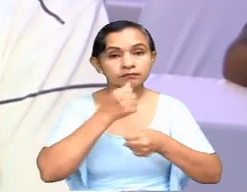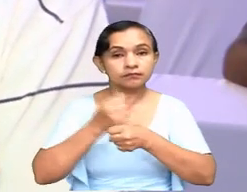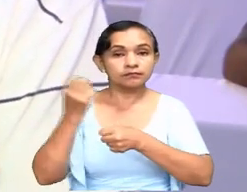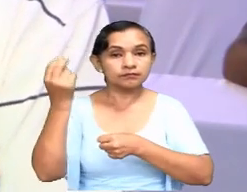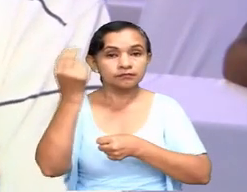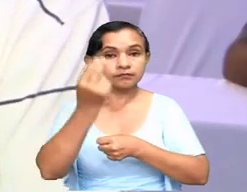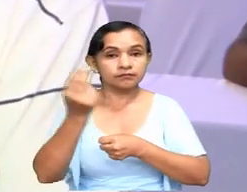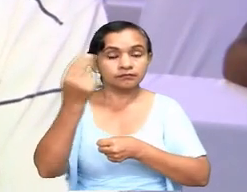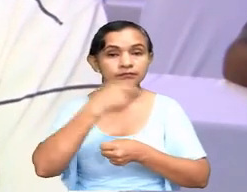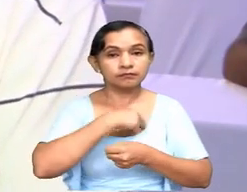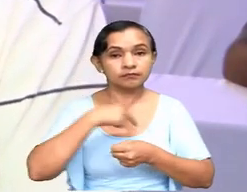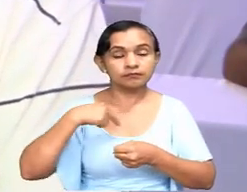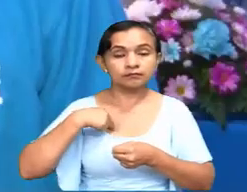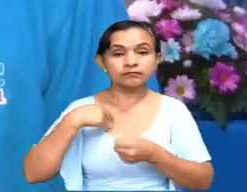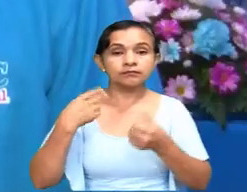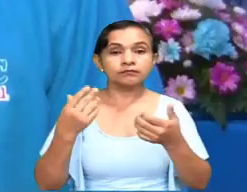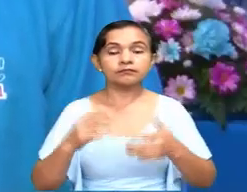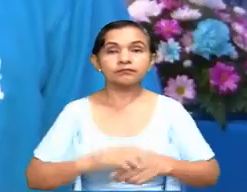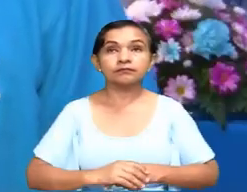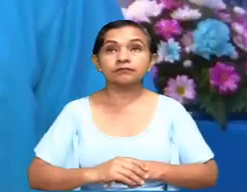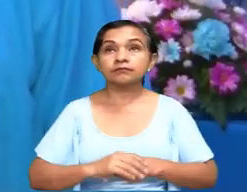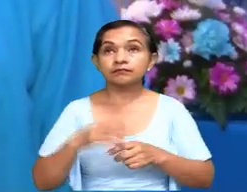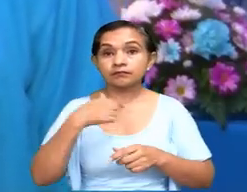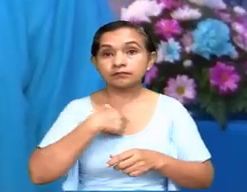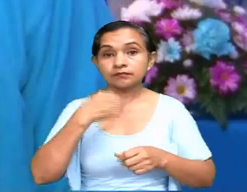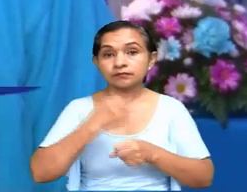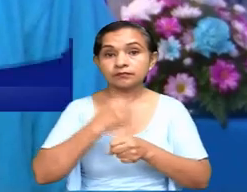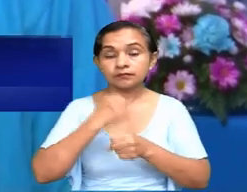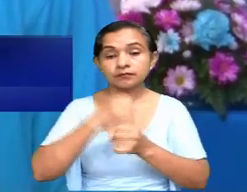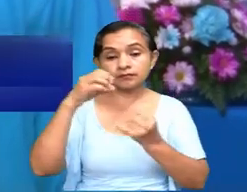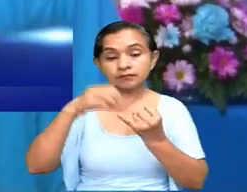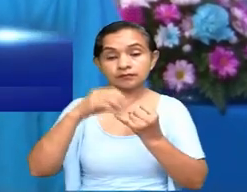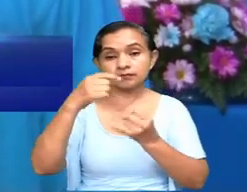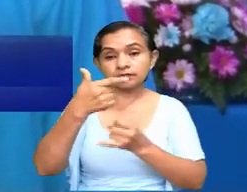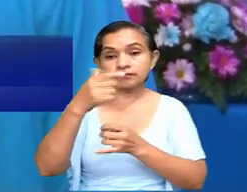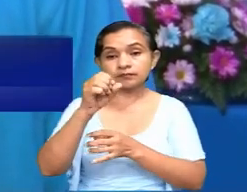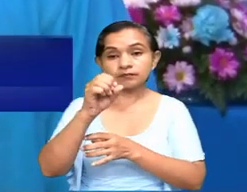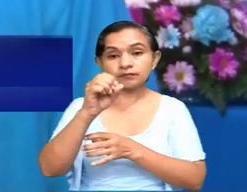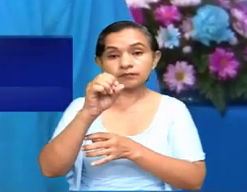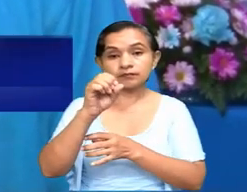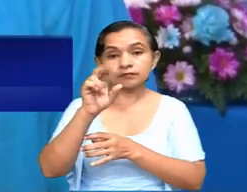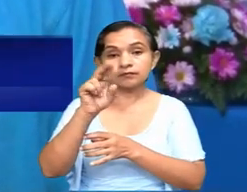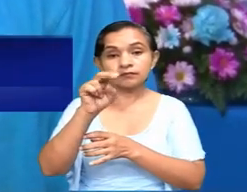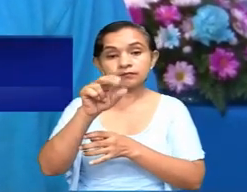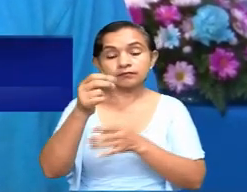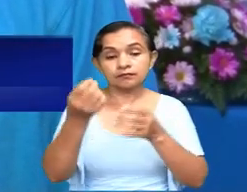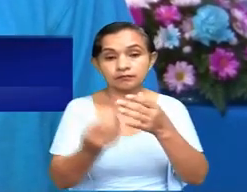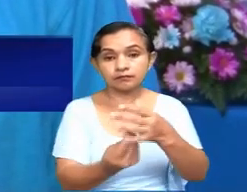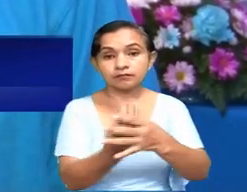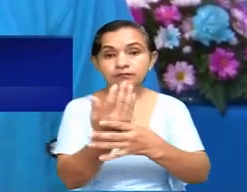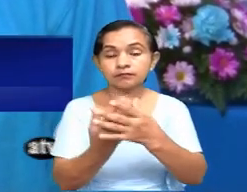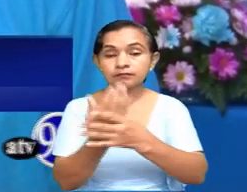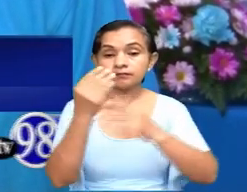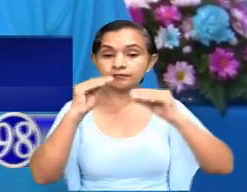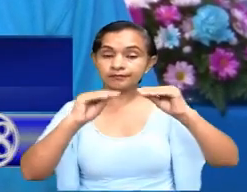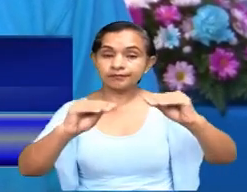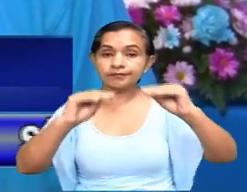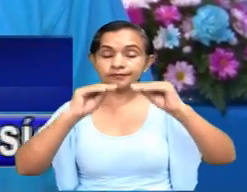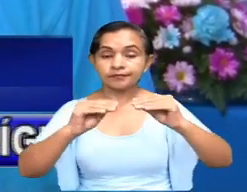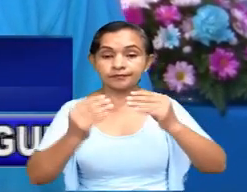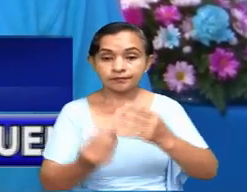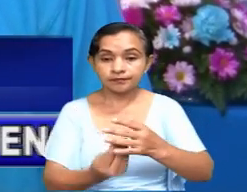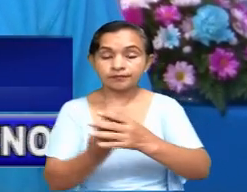utilidad que da esta sociedad como tal. Bueno, yo trabajo en el INATEC La Borgoña, estoy en el área agropecuaria, estoy dando la parte de